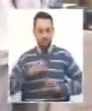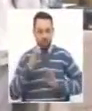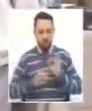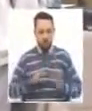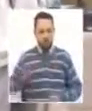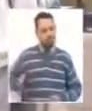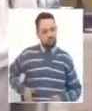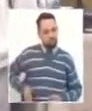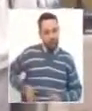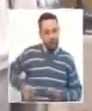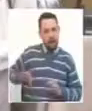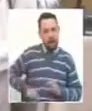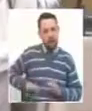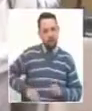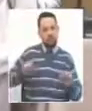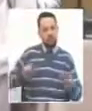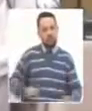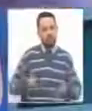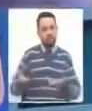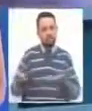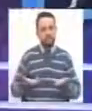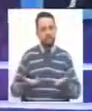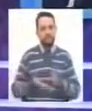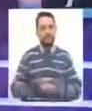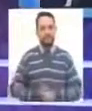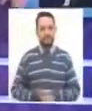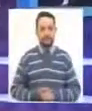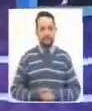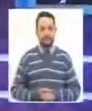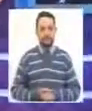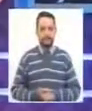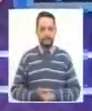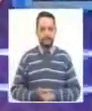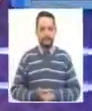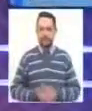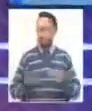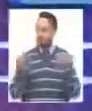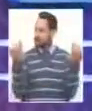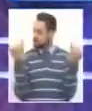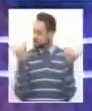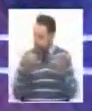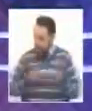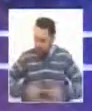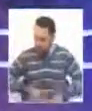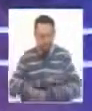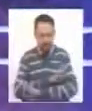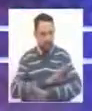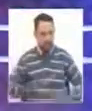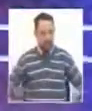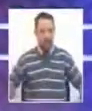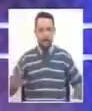cuidando su bolsillo. Yeah. Bienvenido a la quinoa. Muy bien, y de esta manera llegamos